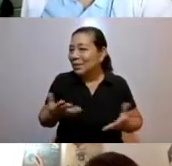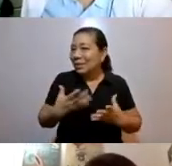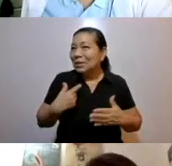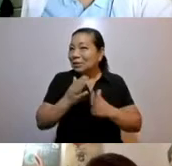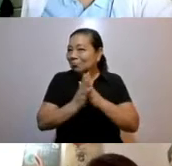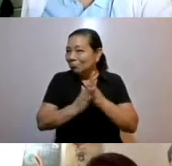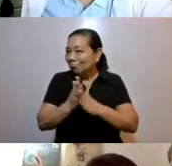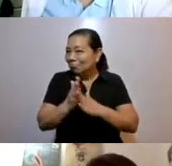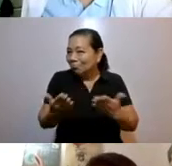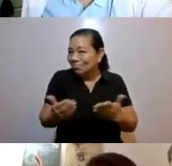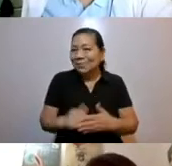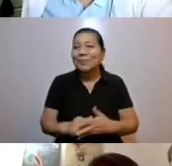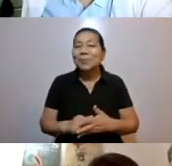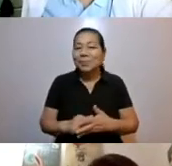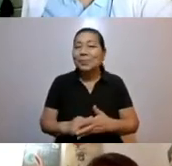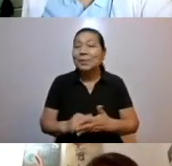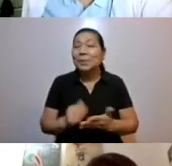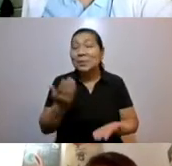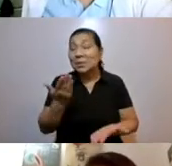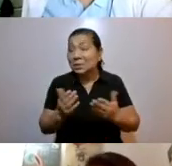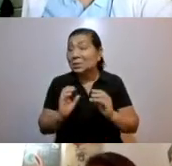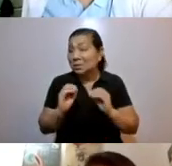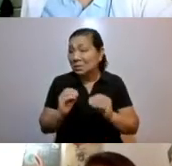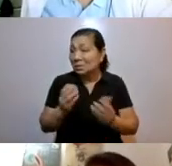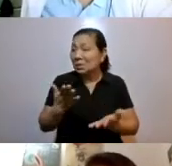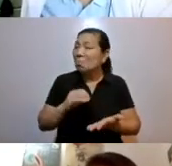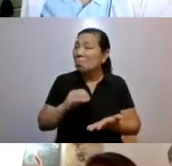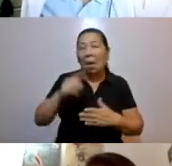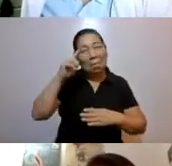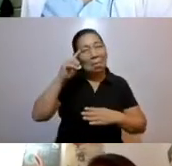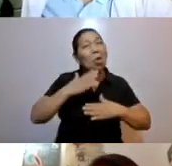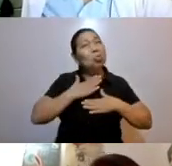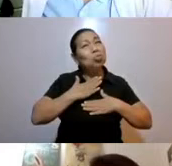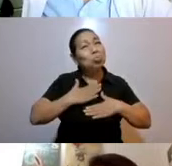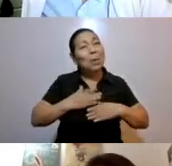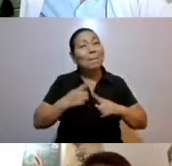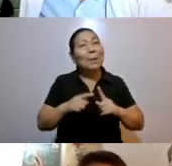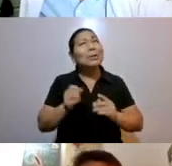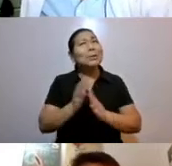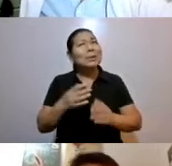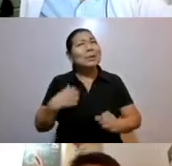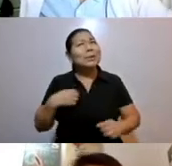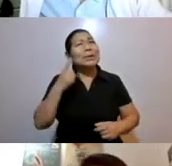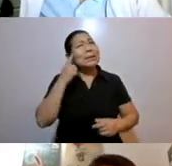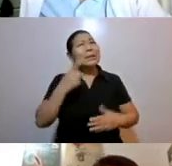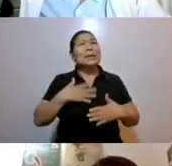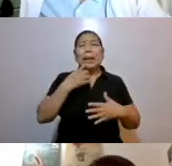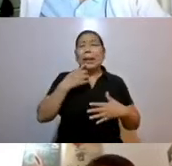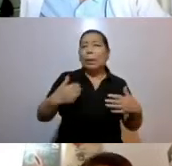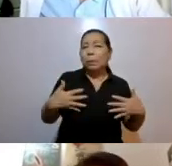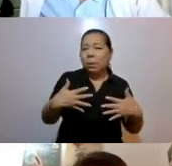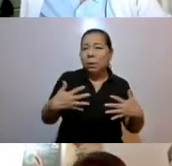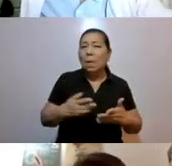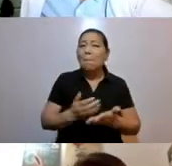ansiedad, ¿no? Entonces, a lo mejor les va a dar cierta tranquilidad, pero la ansiedad va a existir. Otros factores